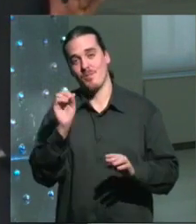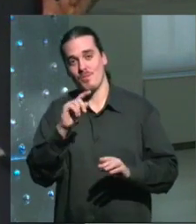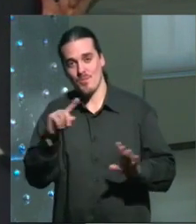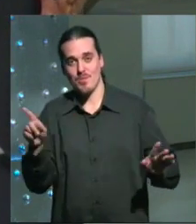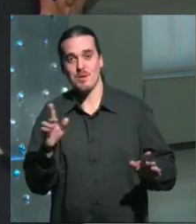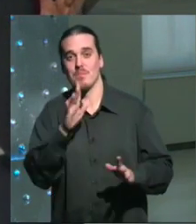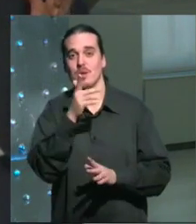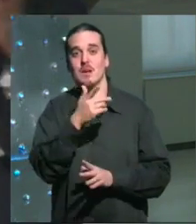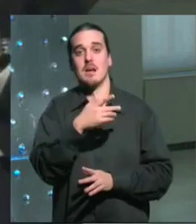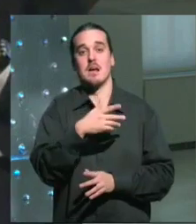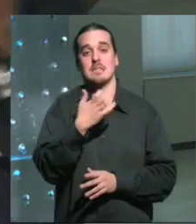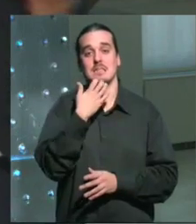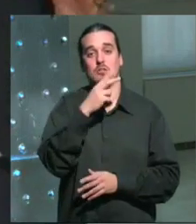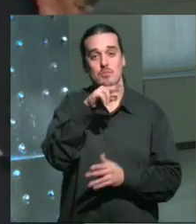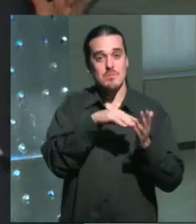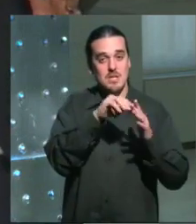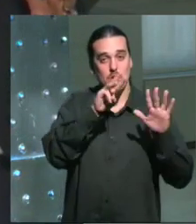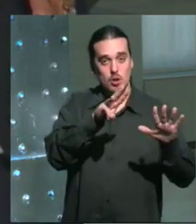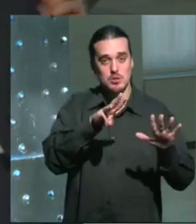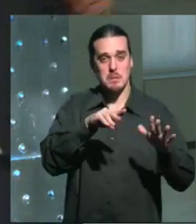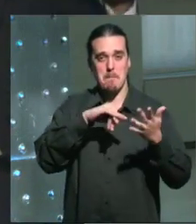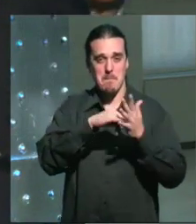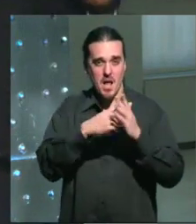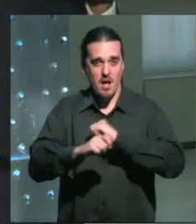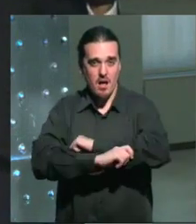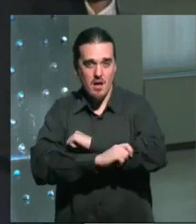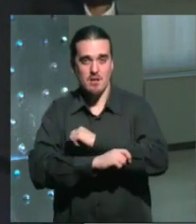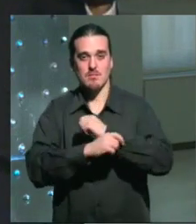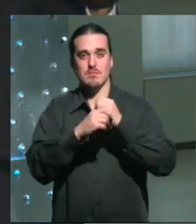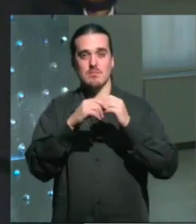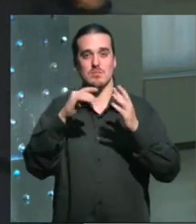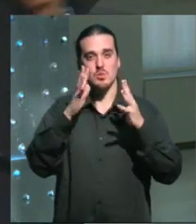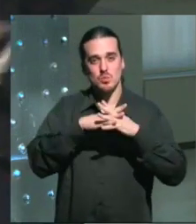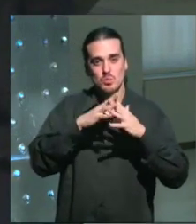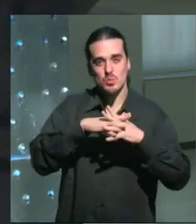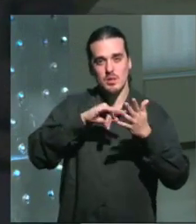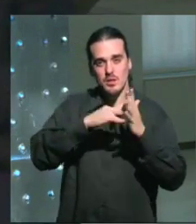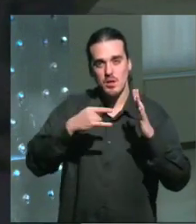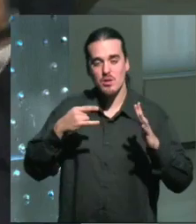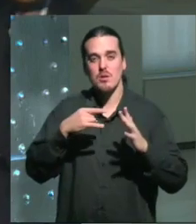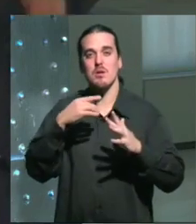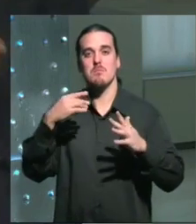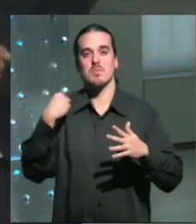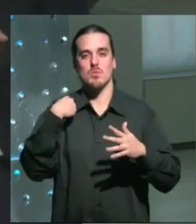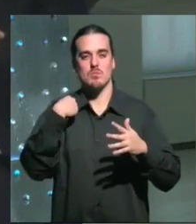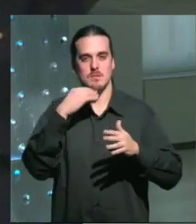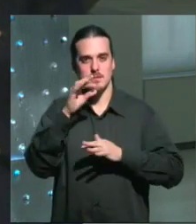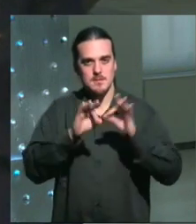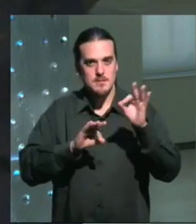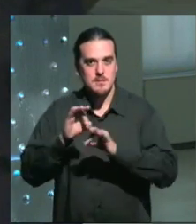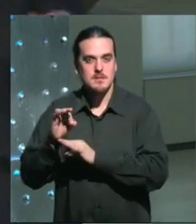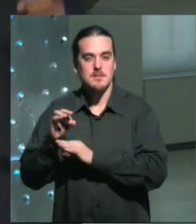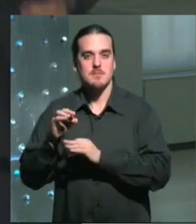plan estratégico y crear un arsenal y una infraestructura tecnológica como esta para hacerlo. Obama apostó por ellos en el